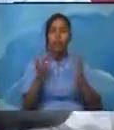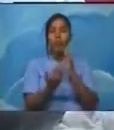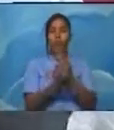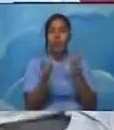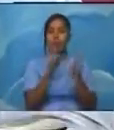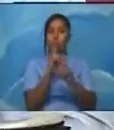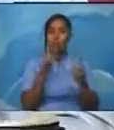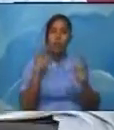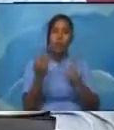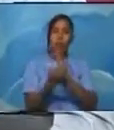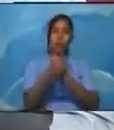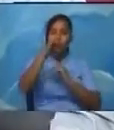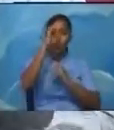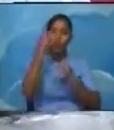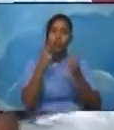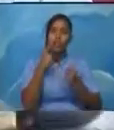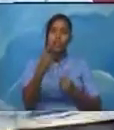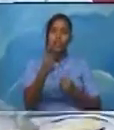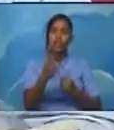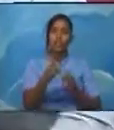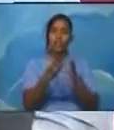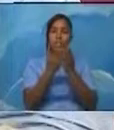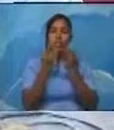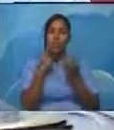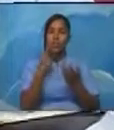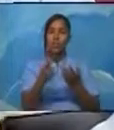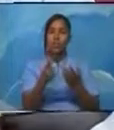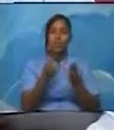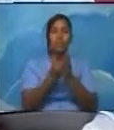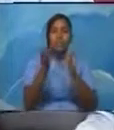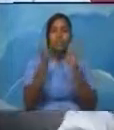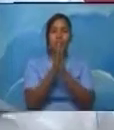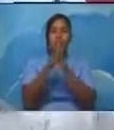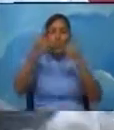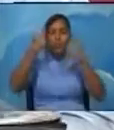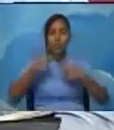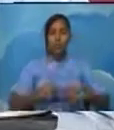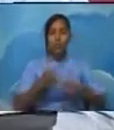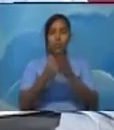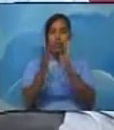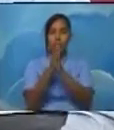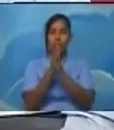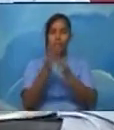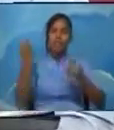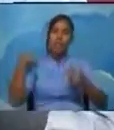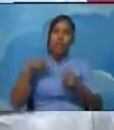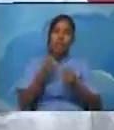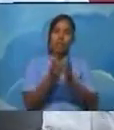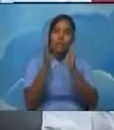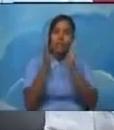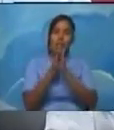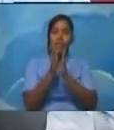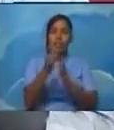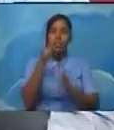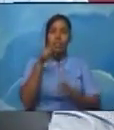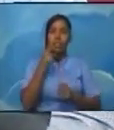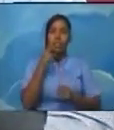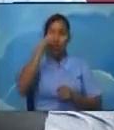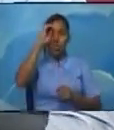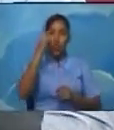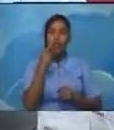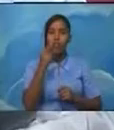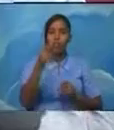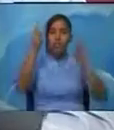la guardamos. Dios nos da la palabra a nosotros. Dios nos dice, sé santo porque yo soy santo. Bueno, tenemos que ser santos. Aquí Dios le